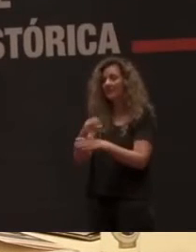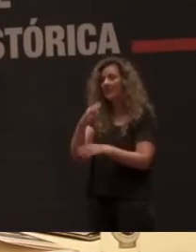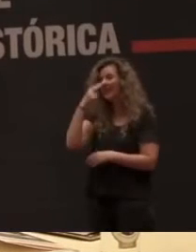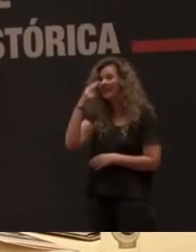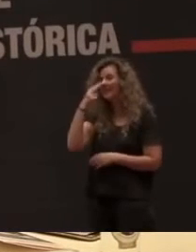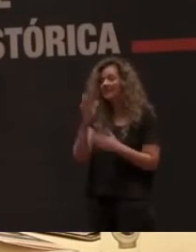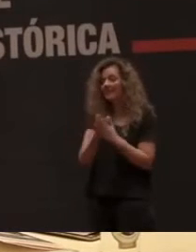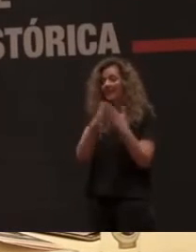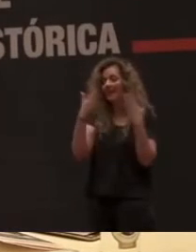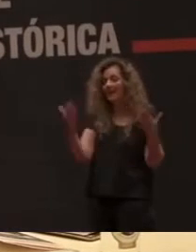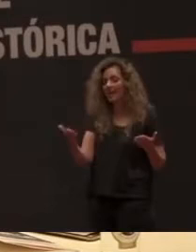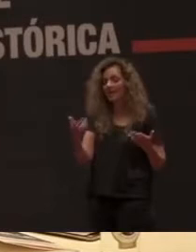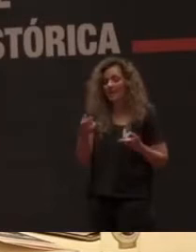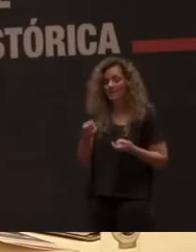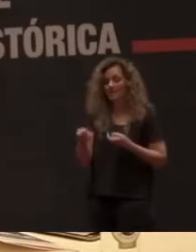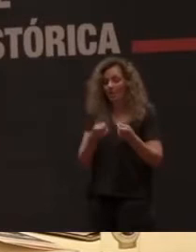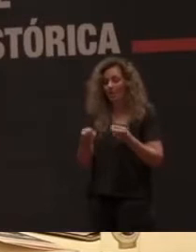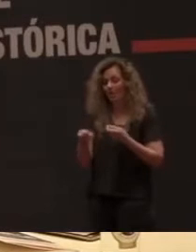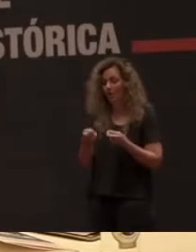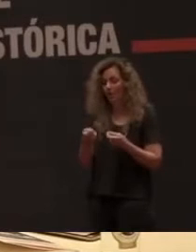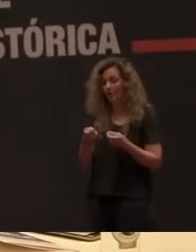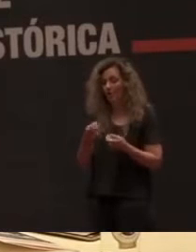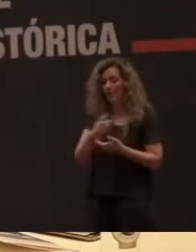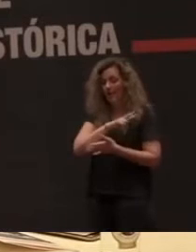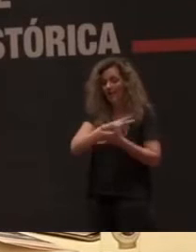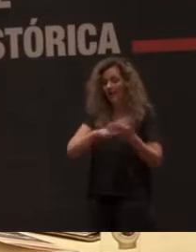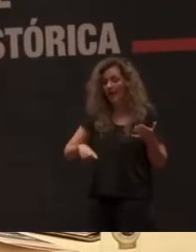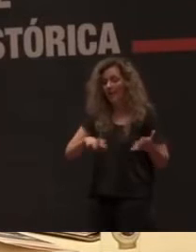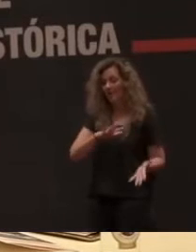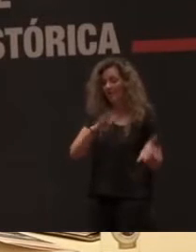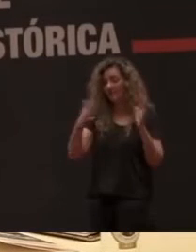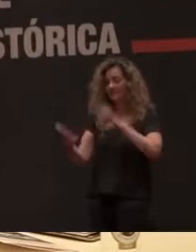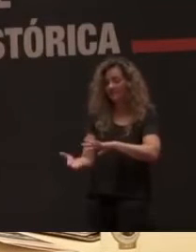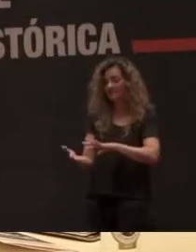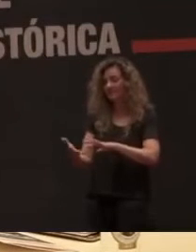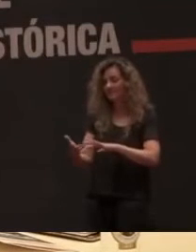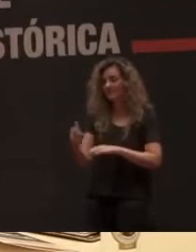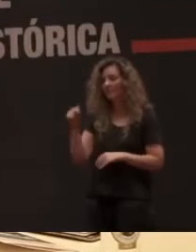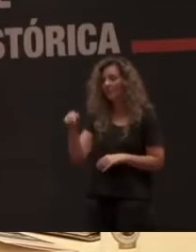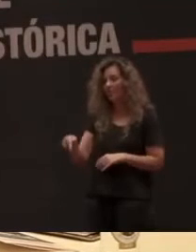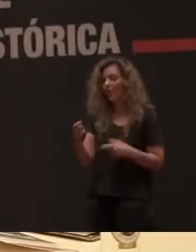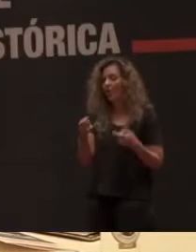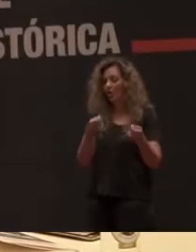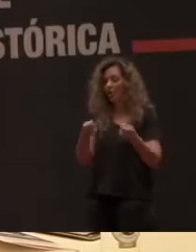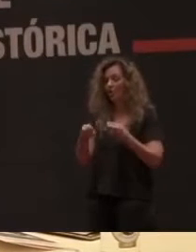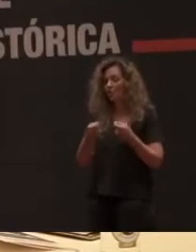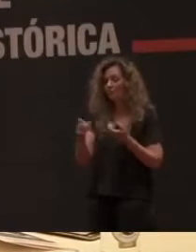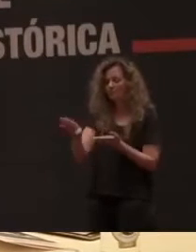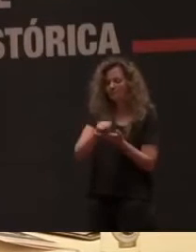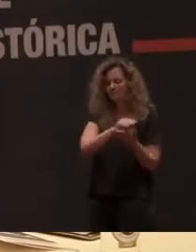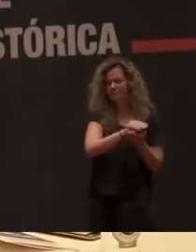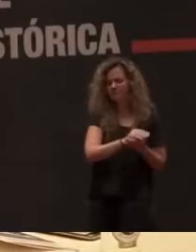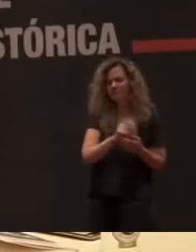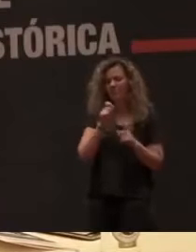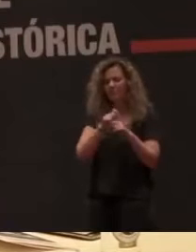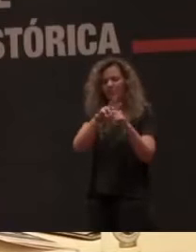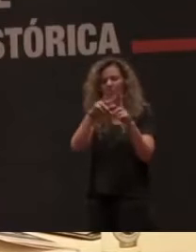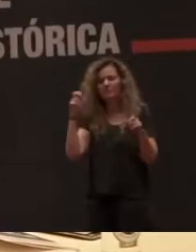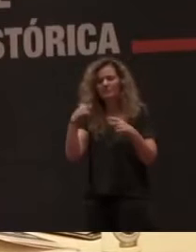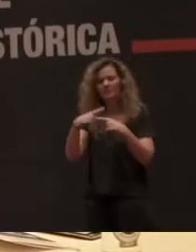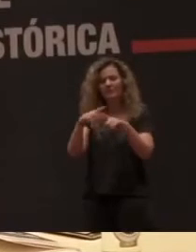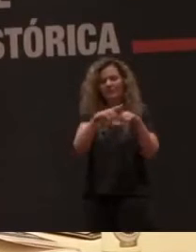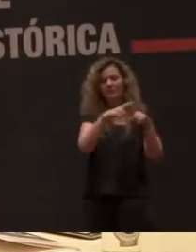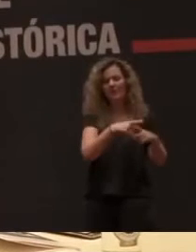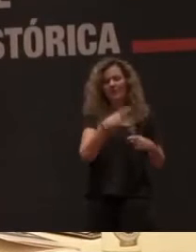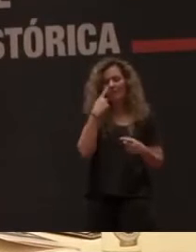interesante libro que combinou unha vez en transición do que foi o coordinador, recóllense visións diferentes de como Galicia